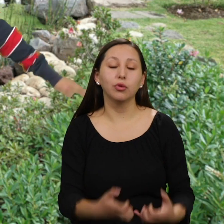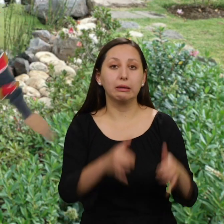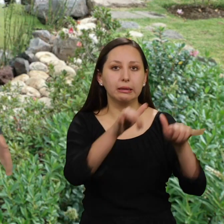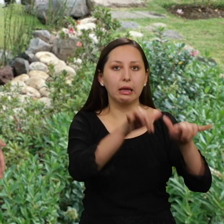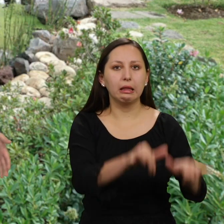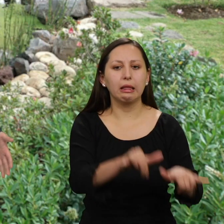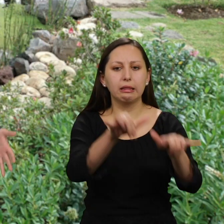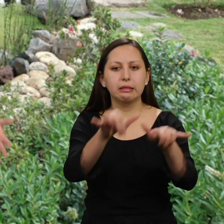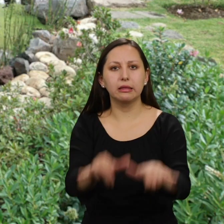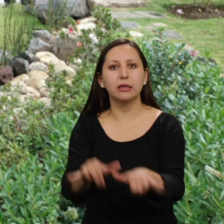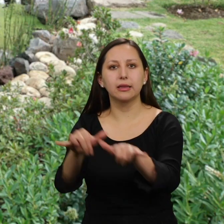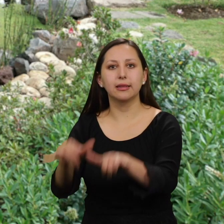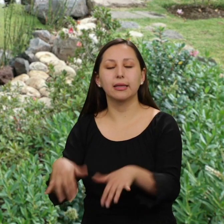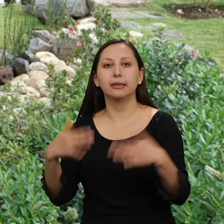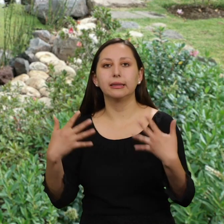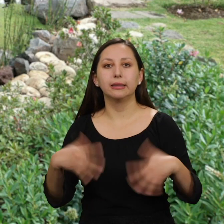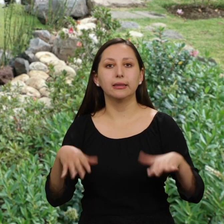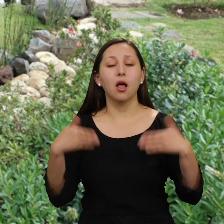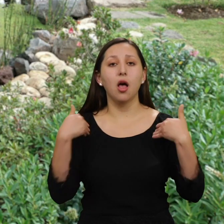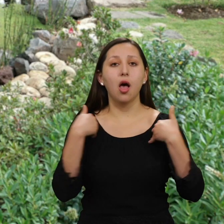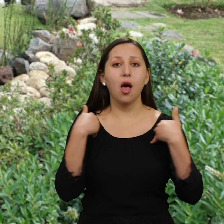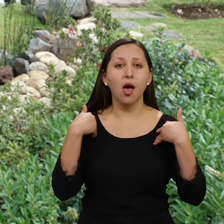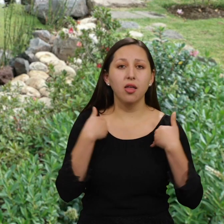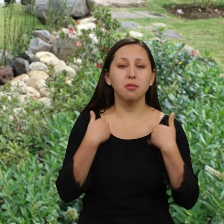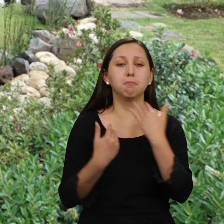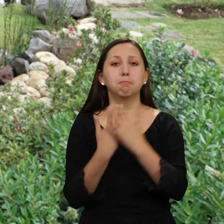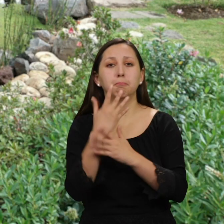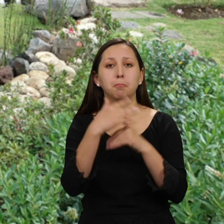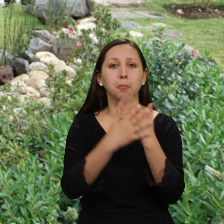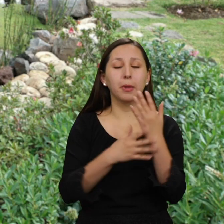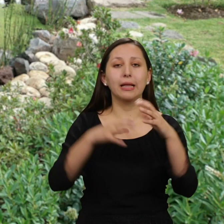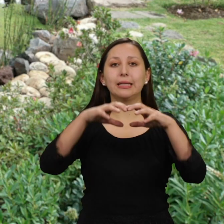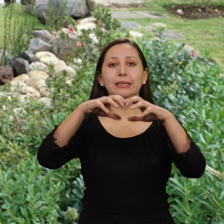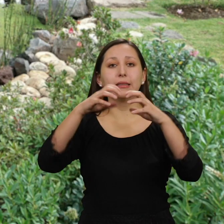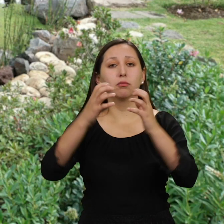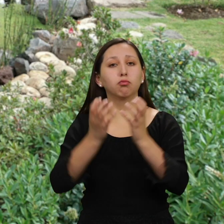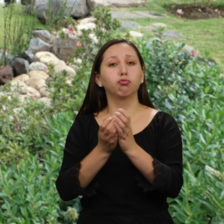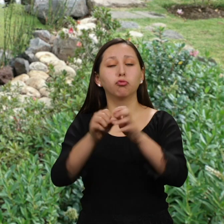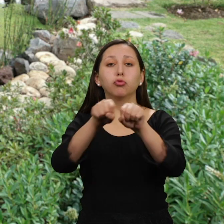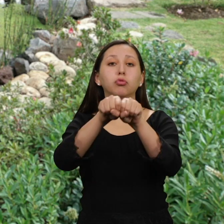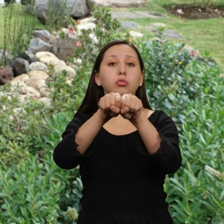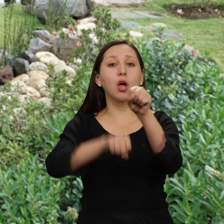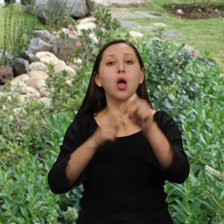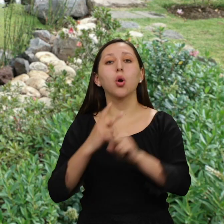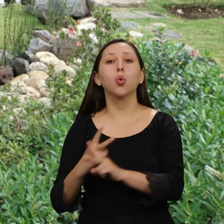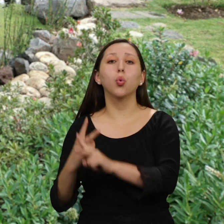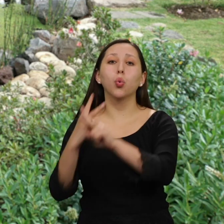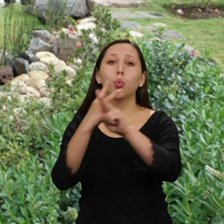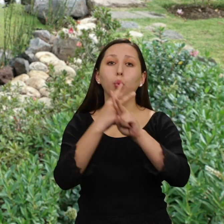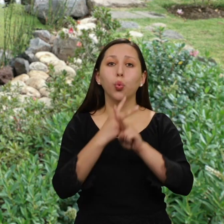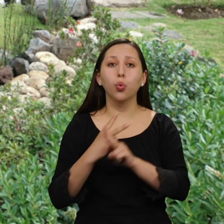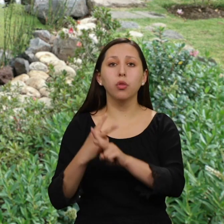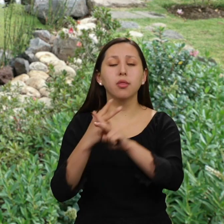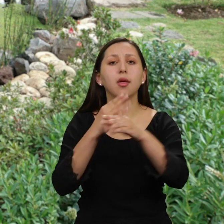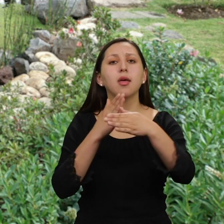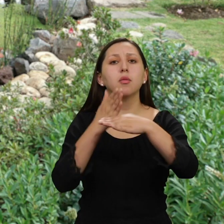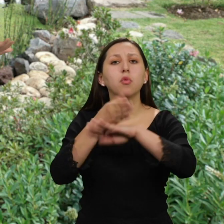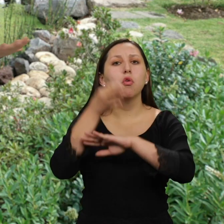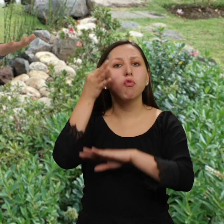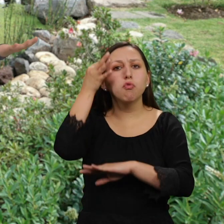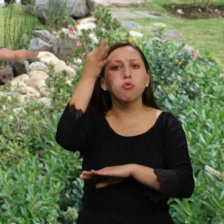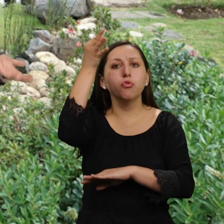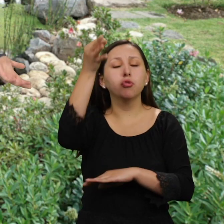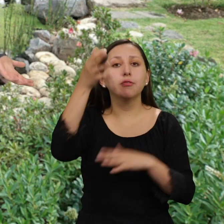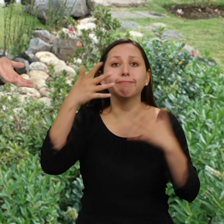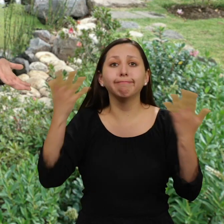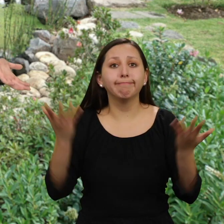existir en la Tierra? Así que, por favor, cuidemos, cuidemos al planeta Porque si no, va a